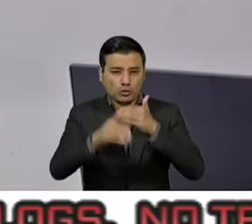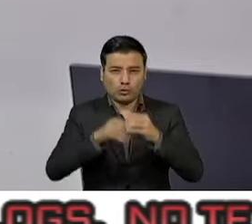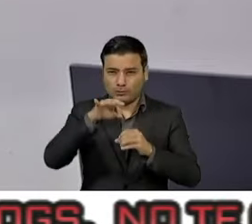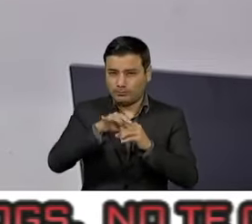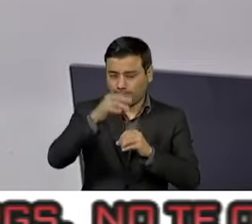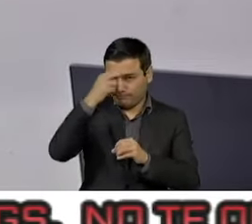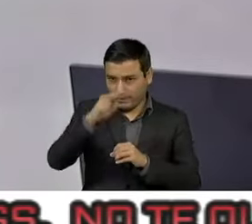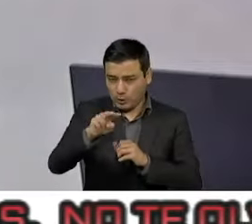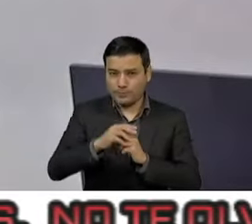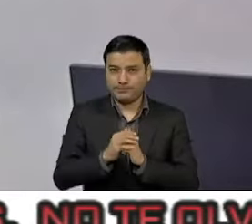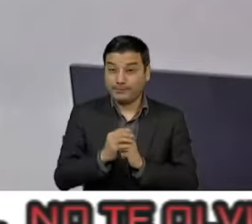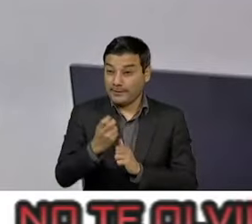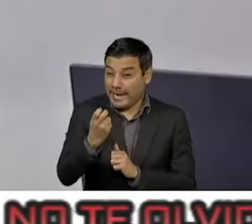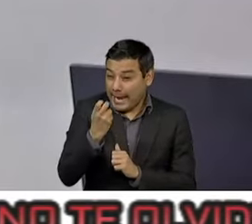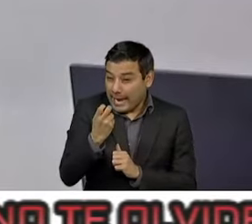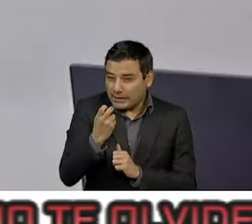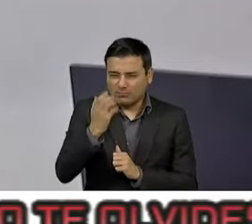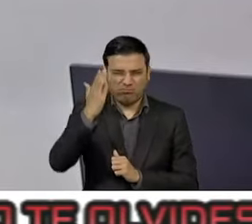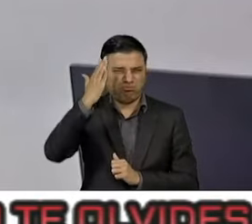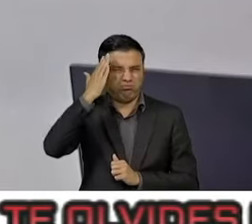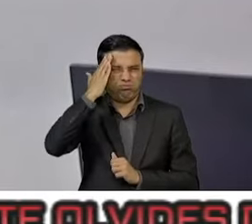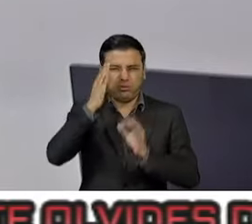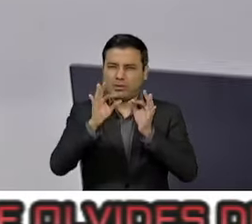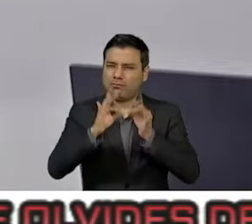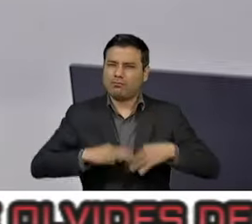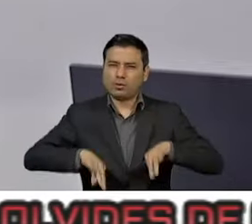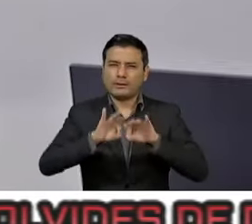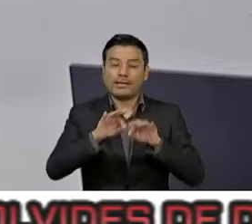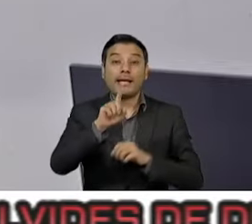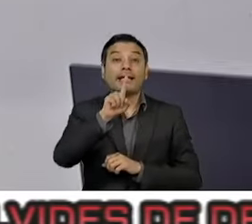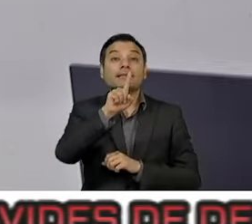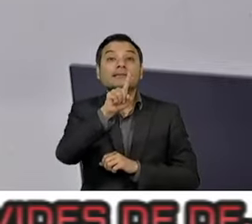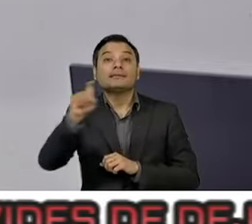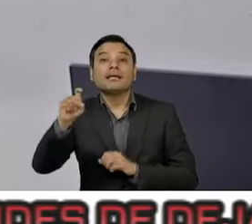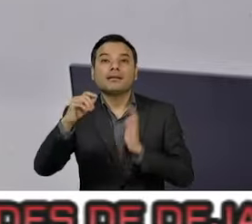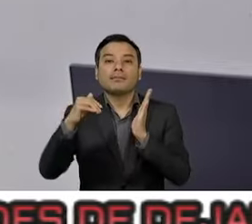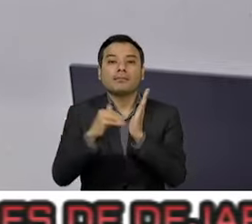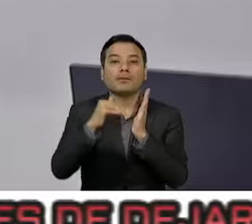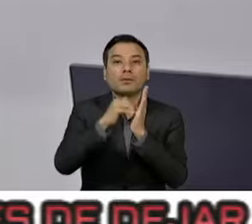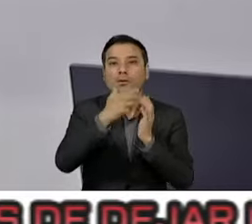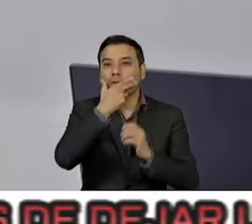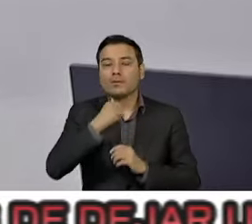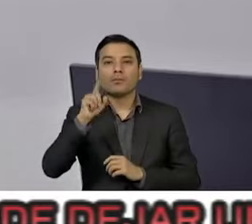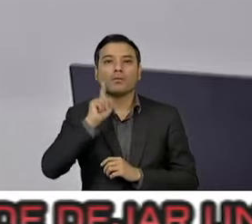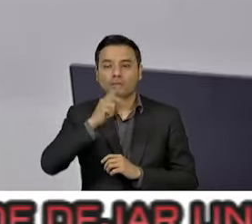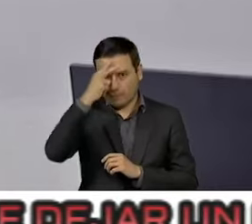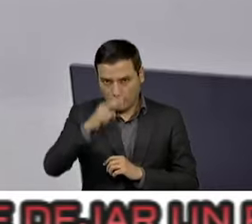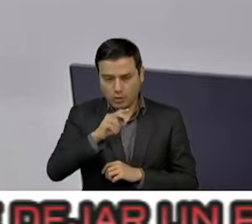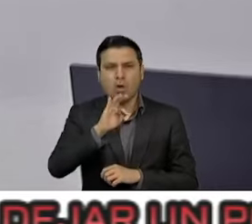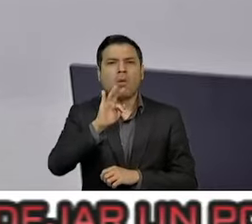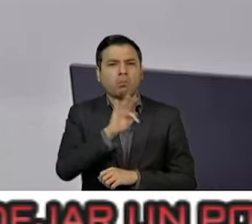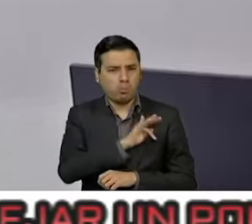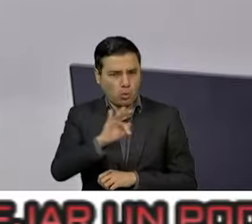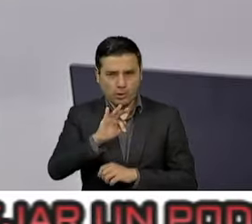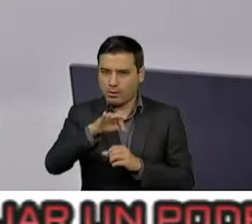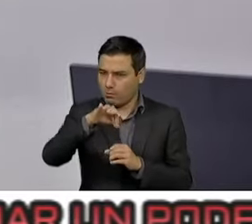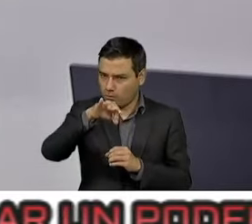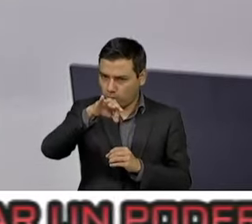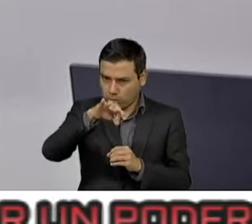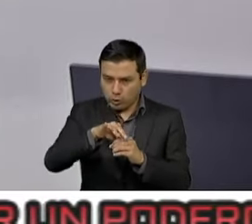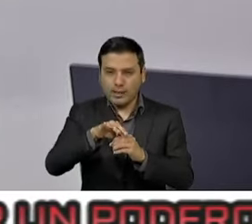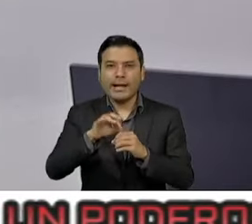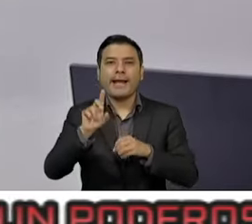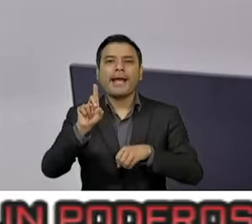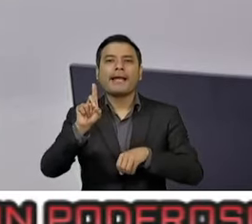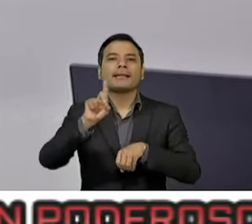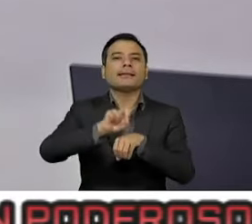país. Es la piedra angular para que casi 100 millones de mexicanas y mexicanos puedan ejercer su derecho al voto en la jornada